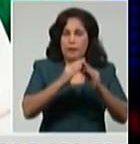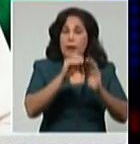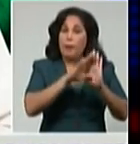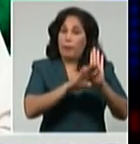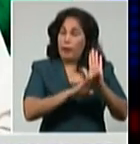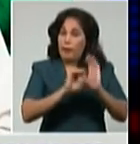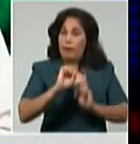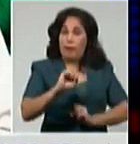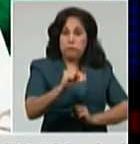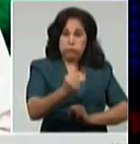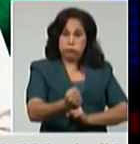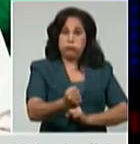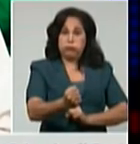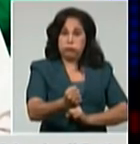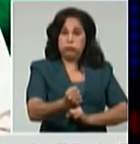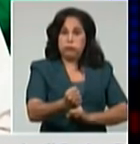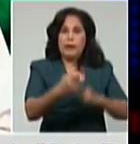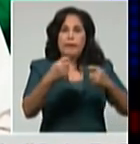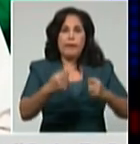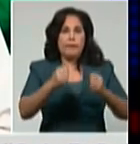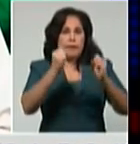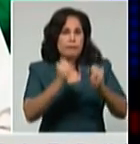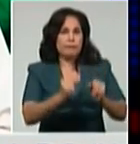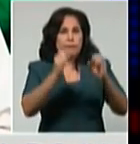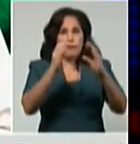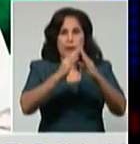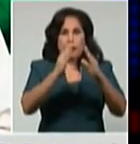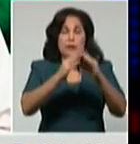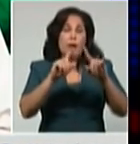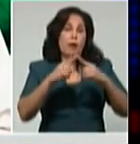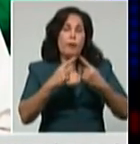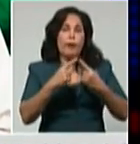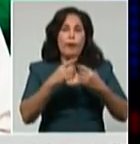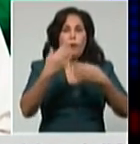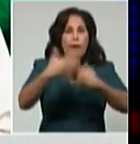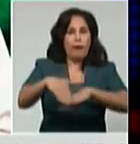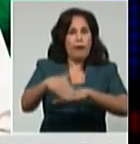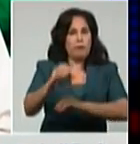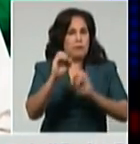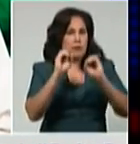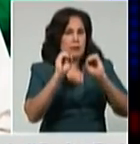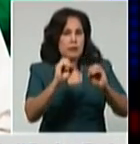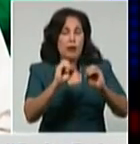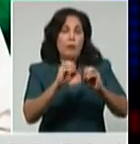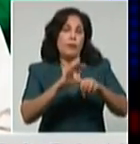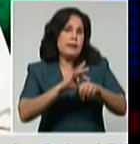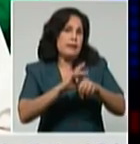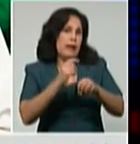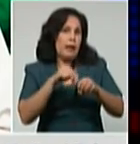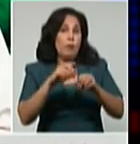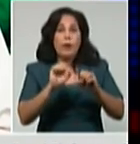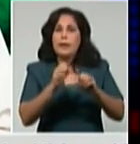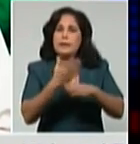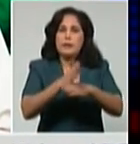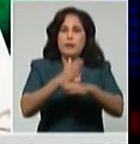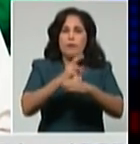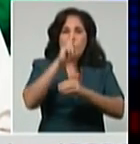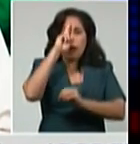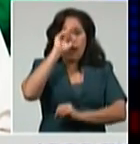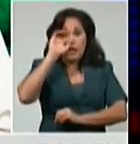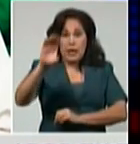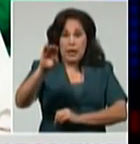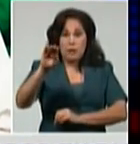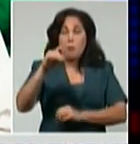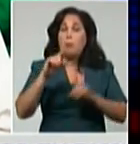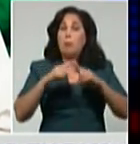restricción en su vivienda. Realmente no pueden salir mientras se mantengan en el ingreso, se le da una evolución por